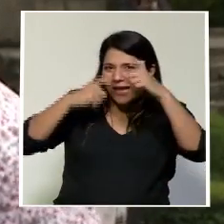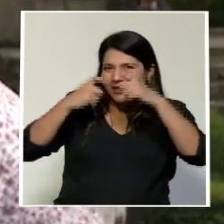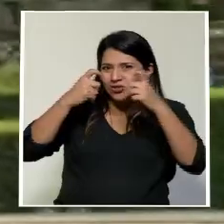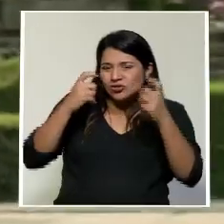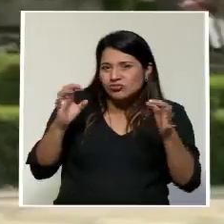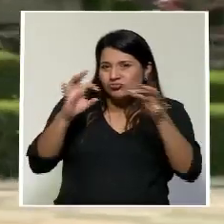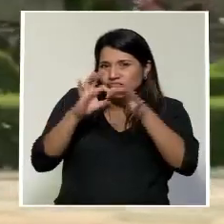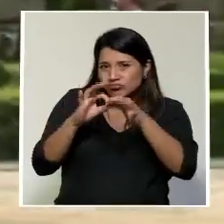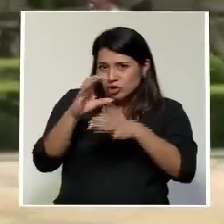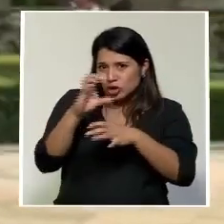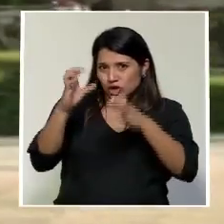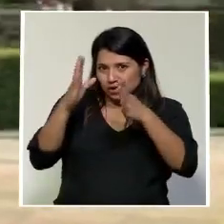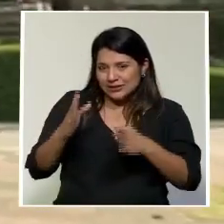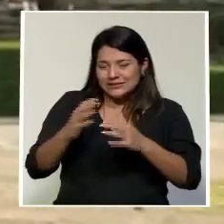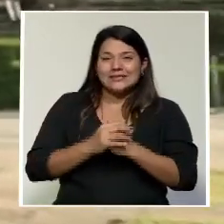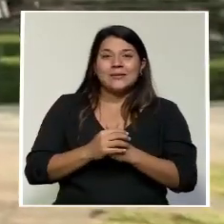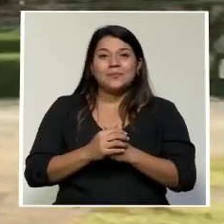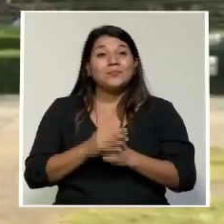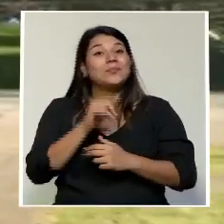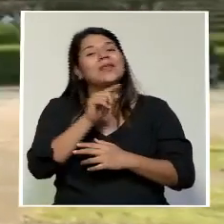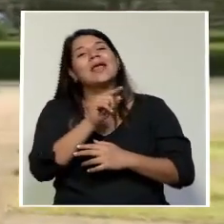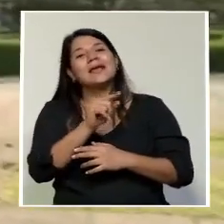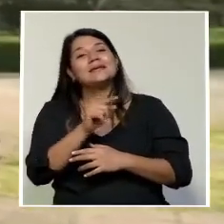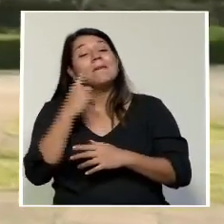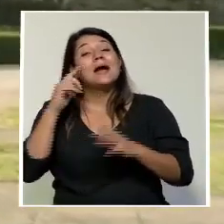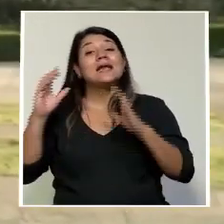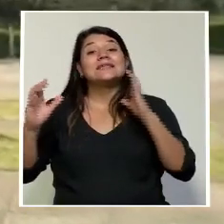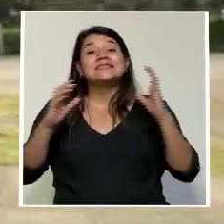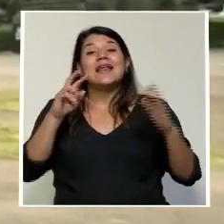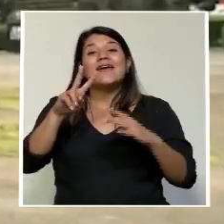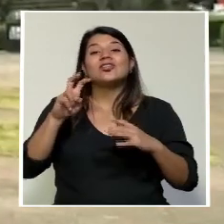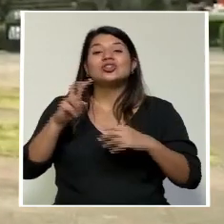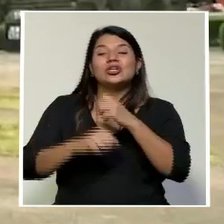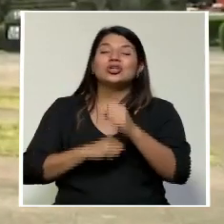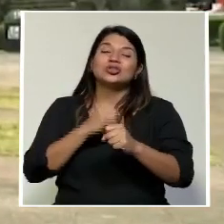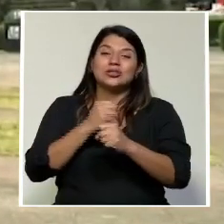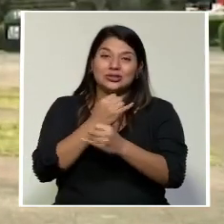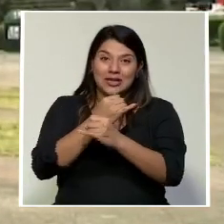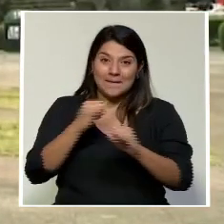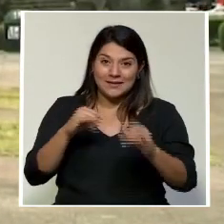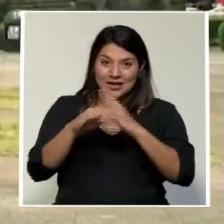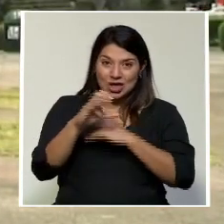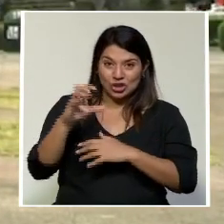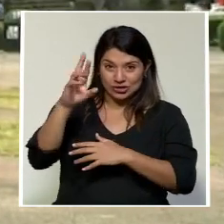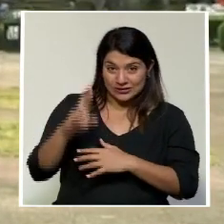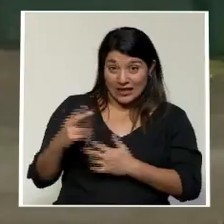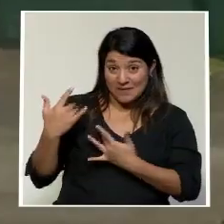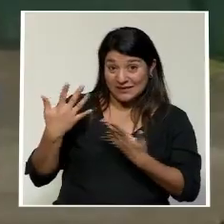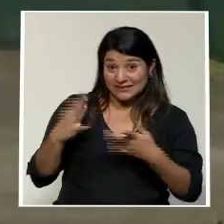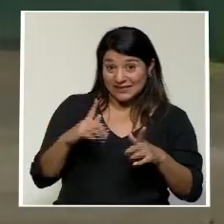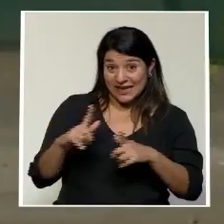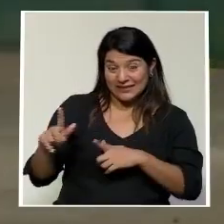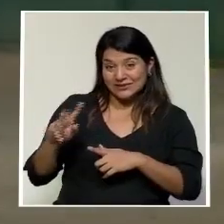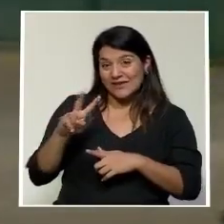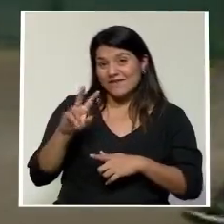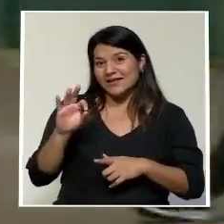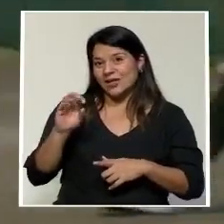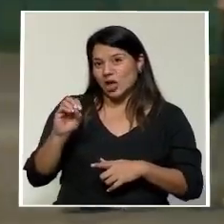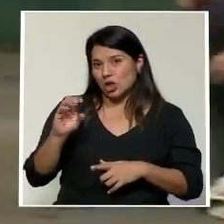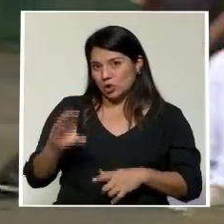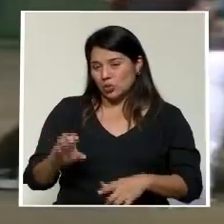detalle. El monumento se enmarca en la celebración del Bicentenario de la República y se espera que esté listo para el 29 de octubre,